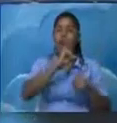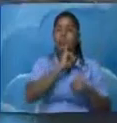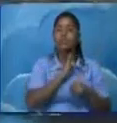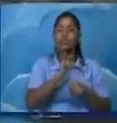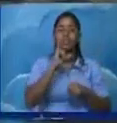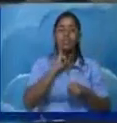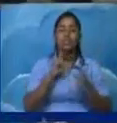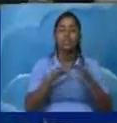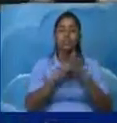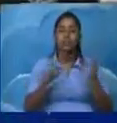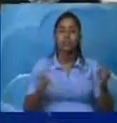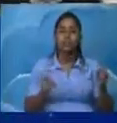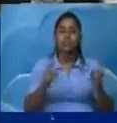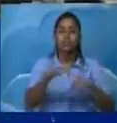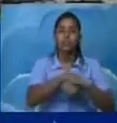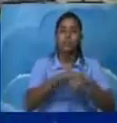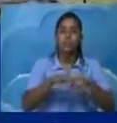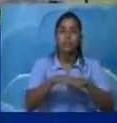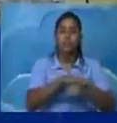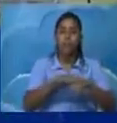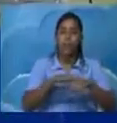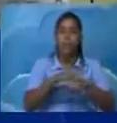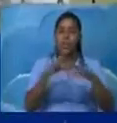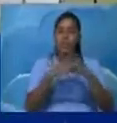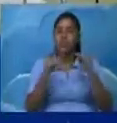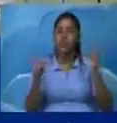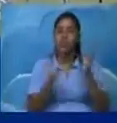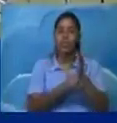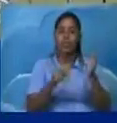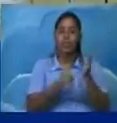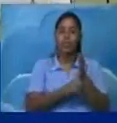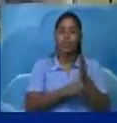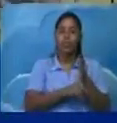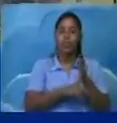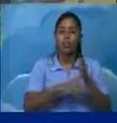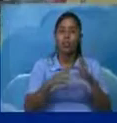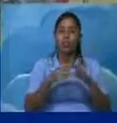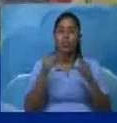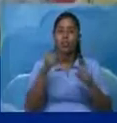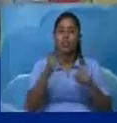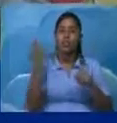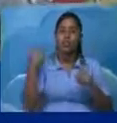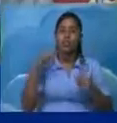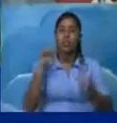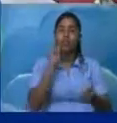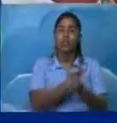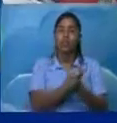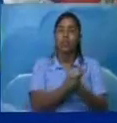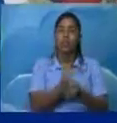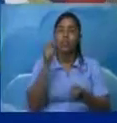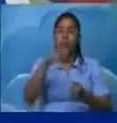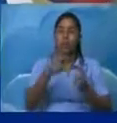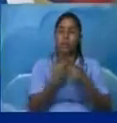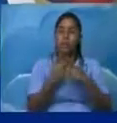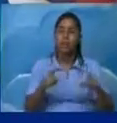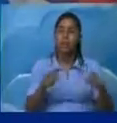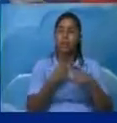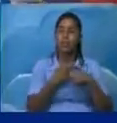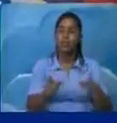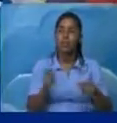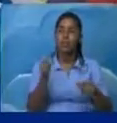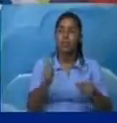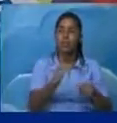Israel perdonar toda deuda. Y si usted tiene un esclavo, lo va a poner en libertad.